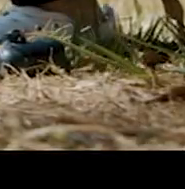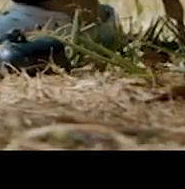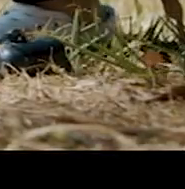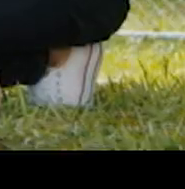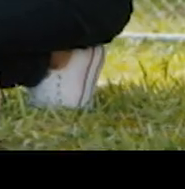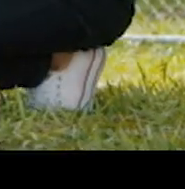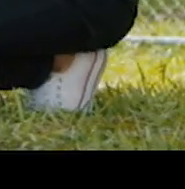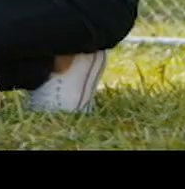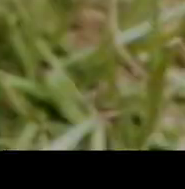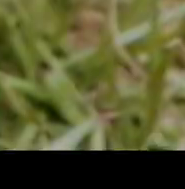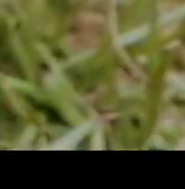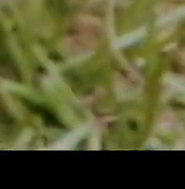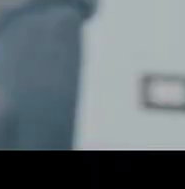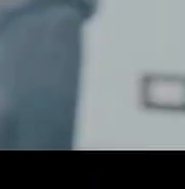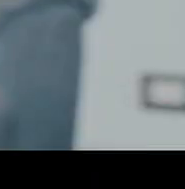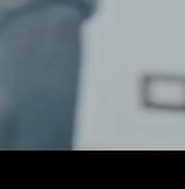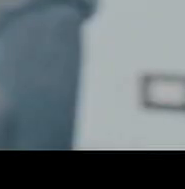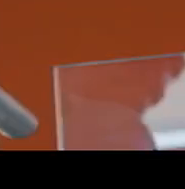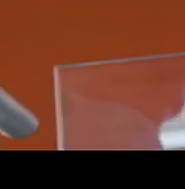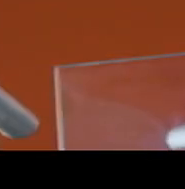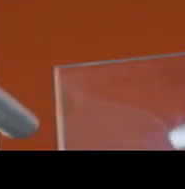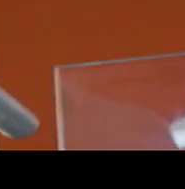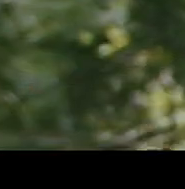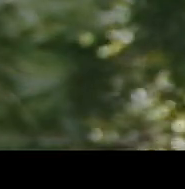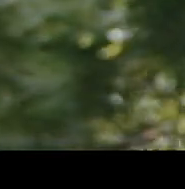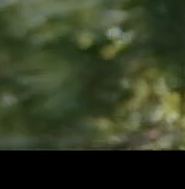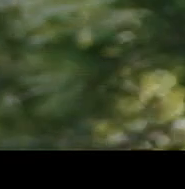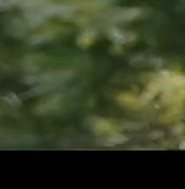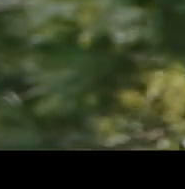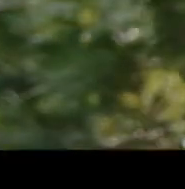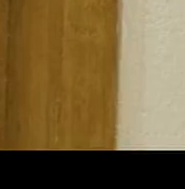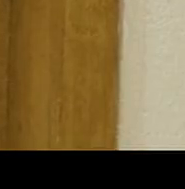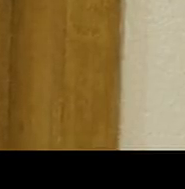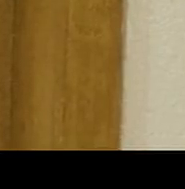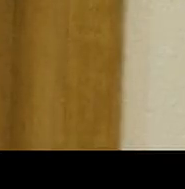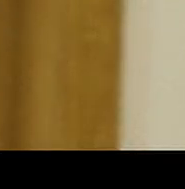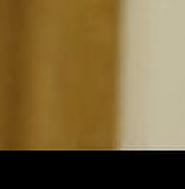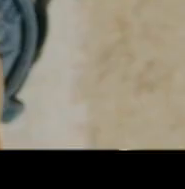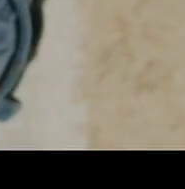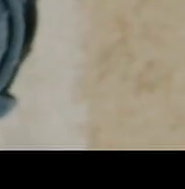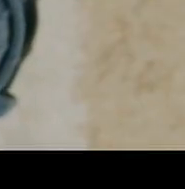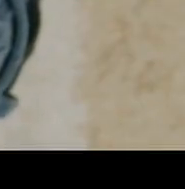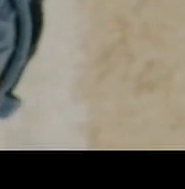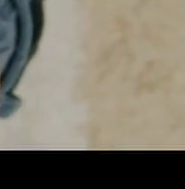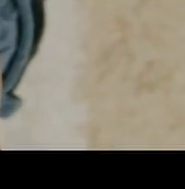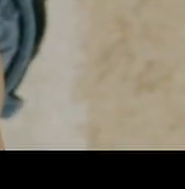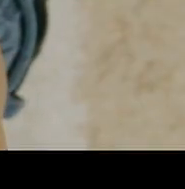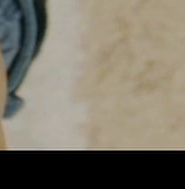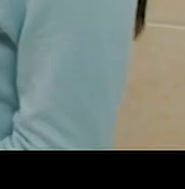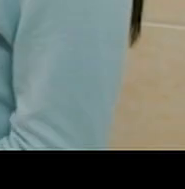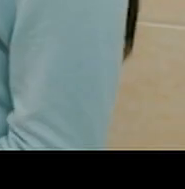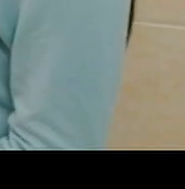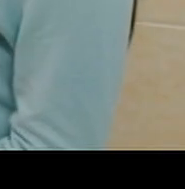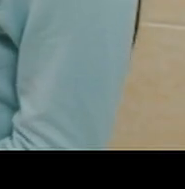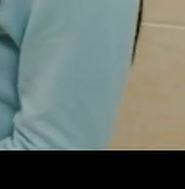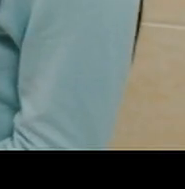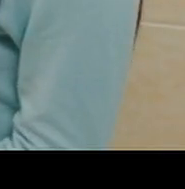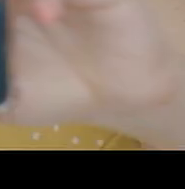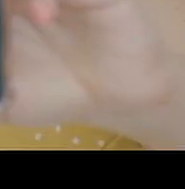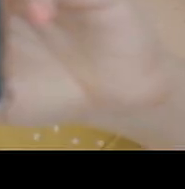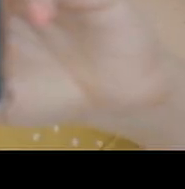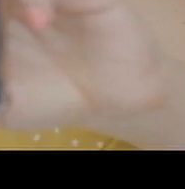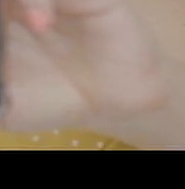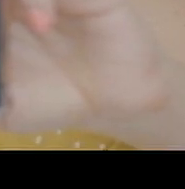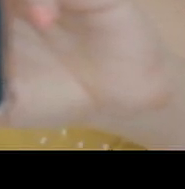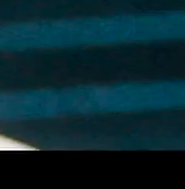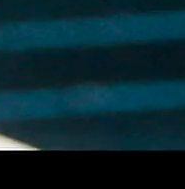sus desechos en una bolsa. Siempre andan pegados al celular, tanto que cuando ellos van al baño, lo llevan consigo.